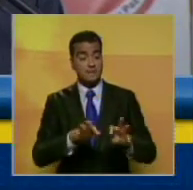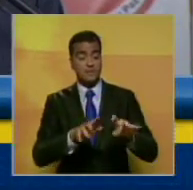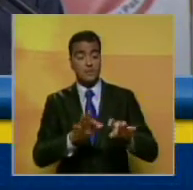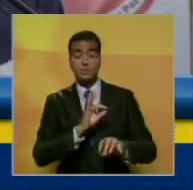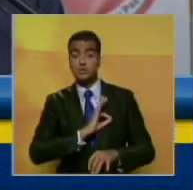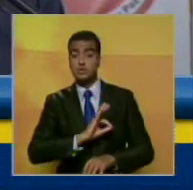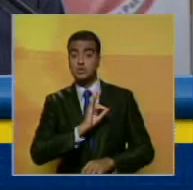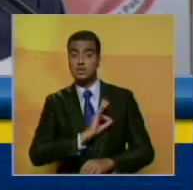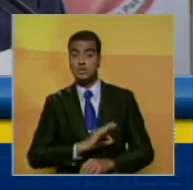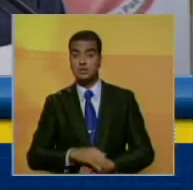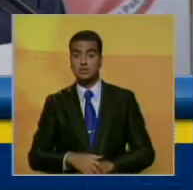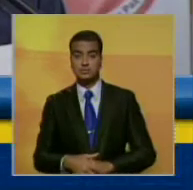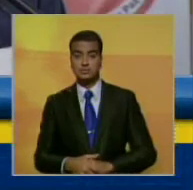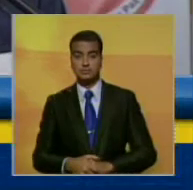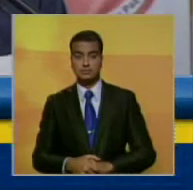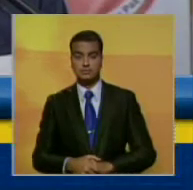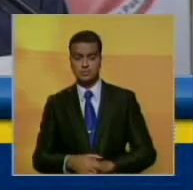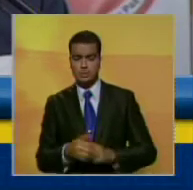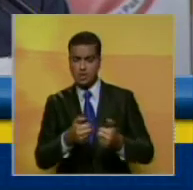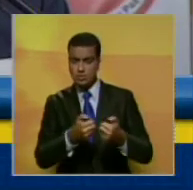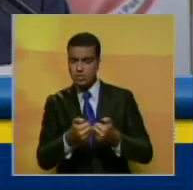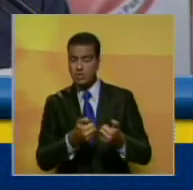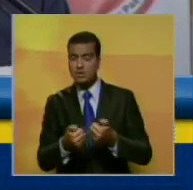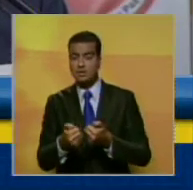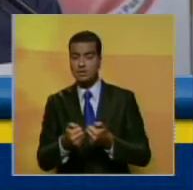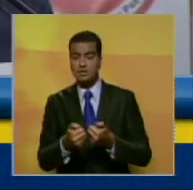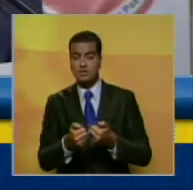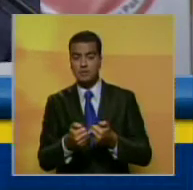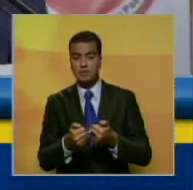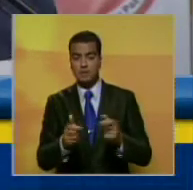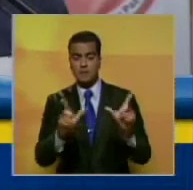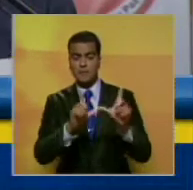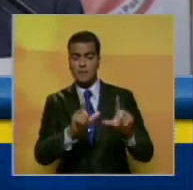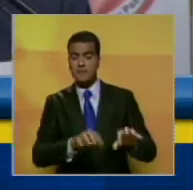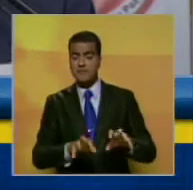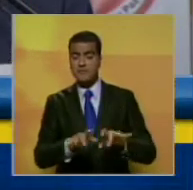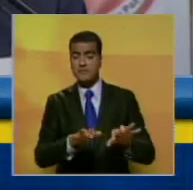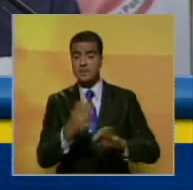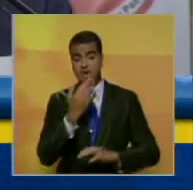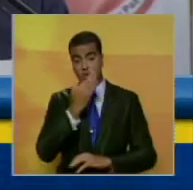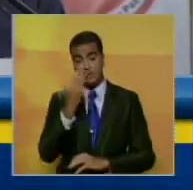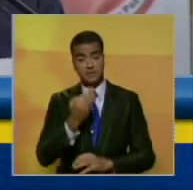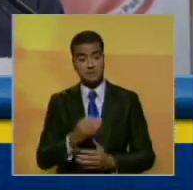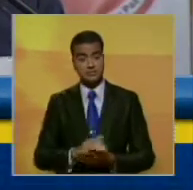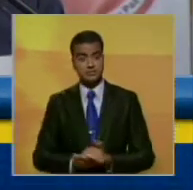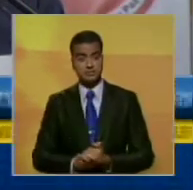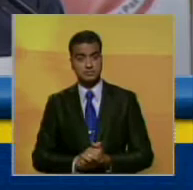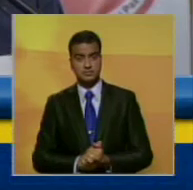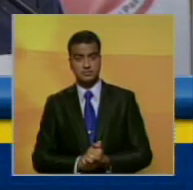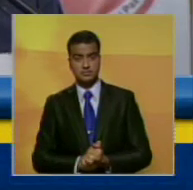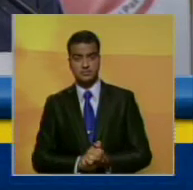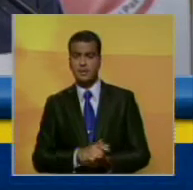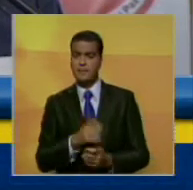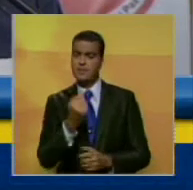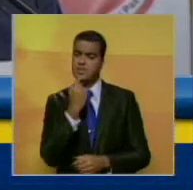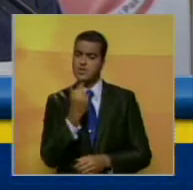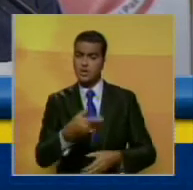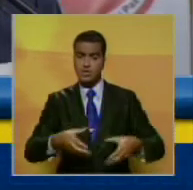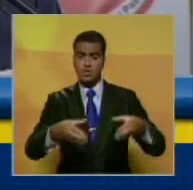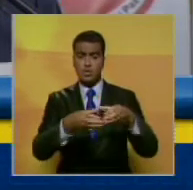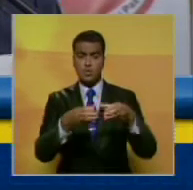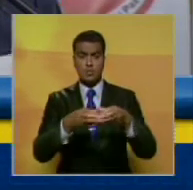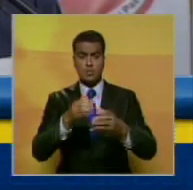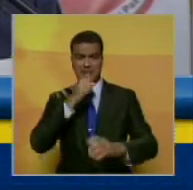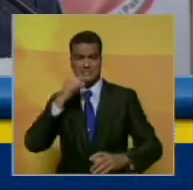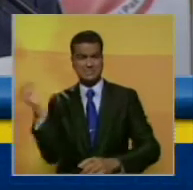sociales, por el Twitter, por el Facebook, les escriben, los convencen. Rodríguez Torres señaló que estos grupos lanzaron